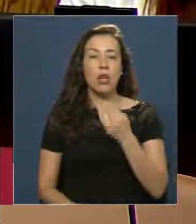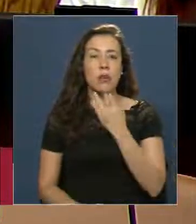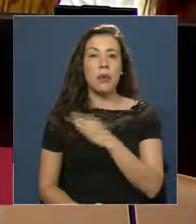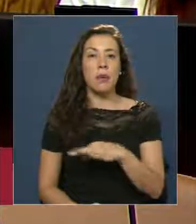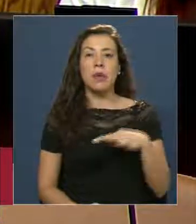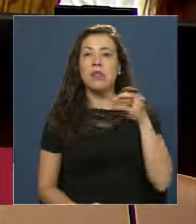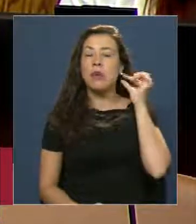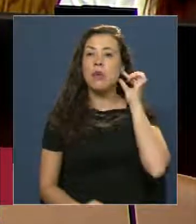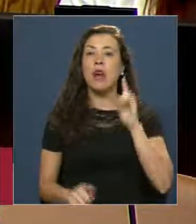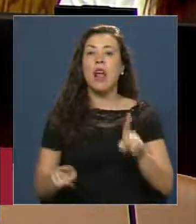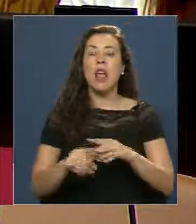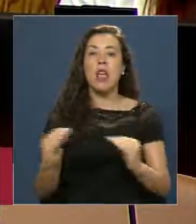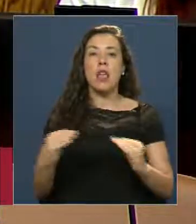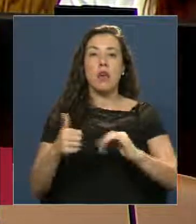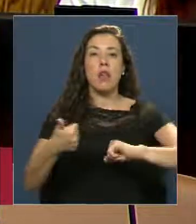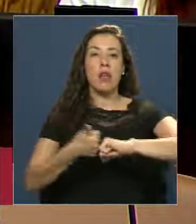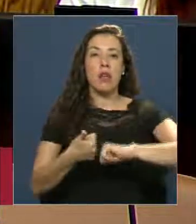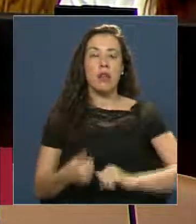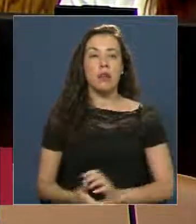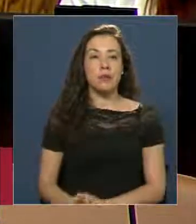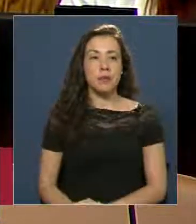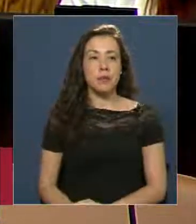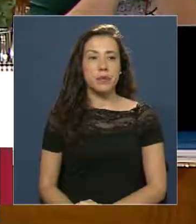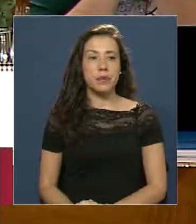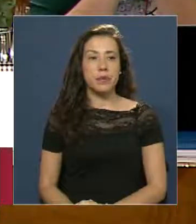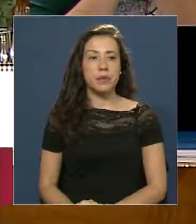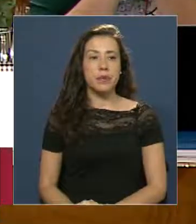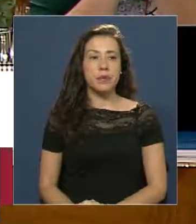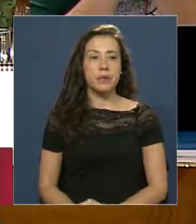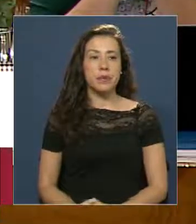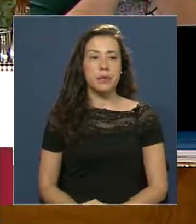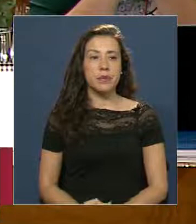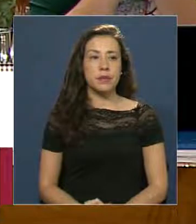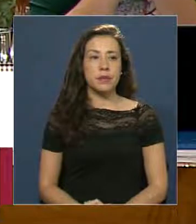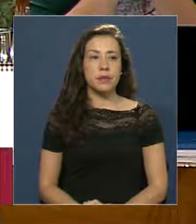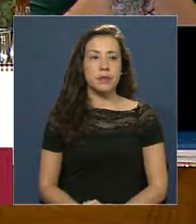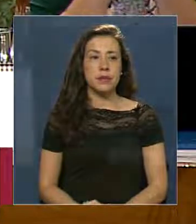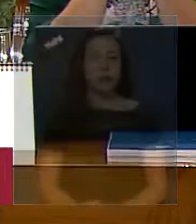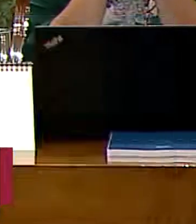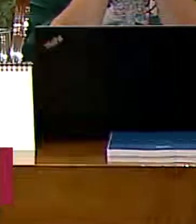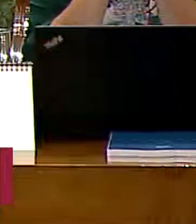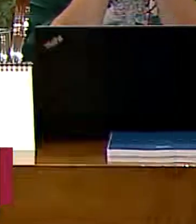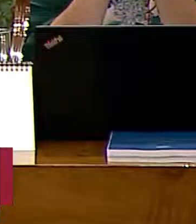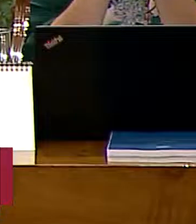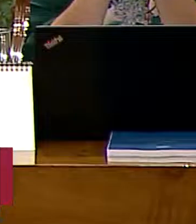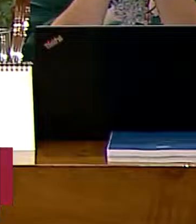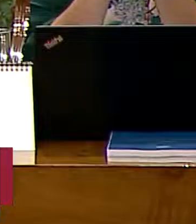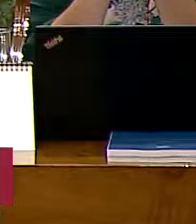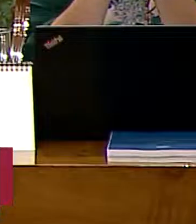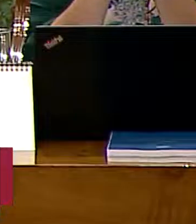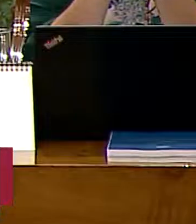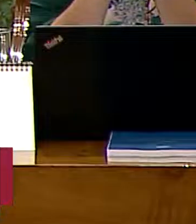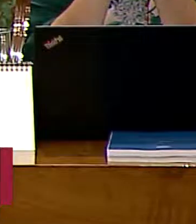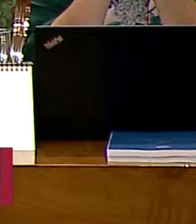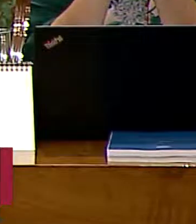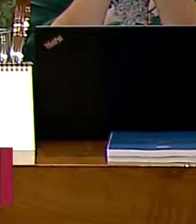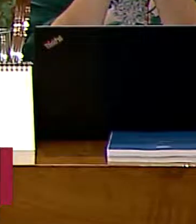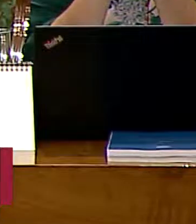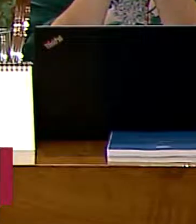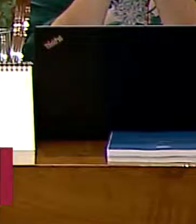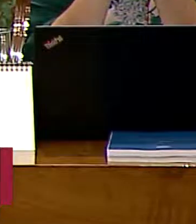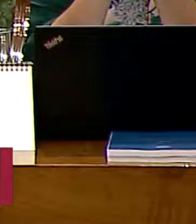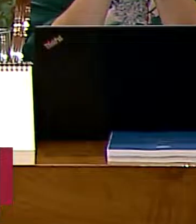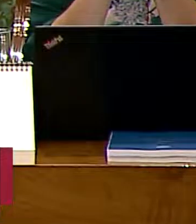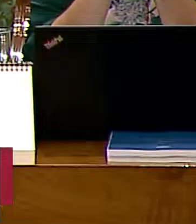Ministerio de la Mujer y Equidad de Género. Muchas gracias, presidente. Gracias, señora diputada. No habiendo más parlamentarios inscritos, en último